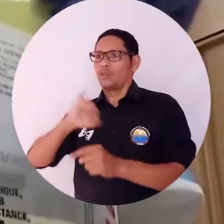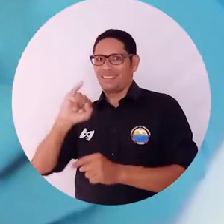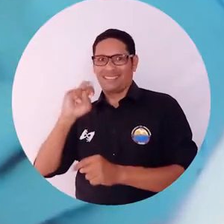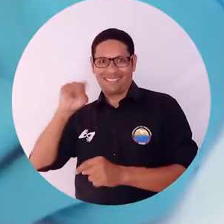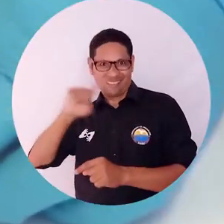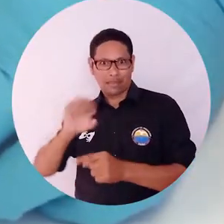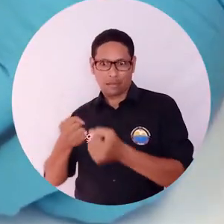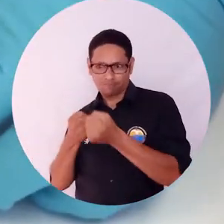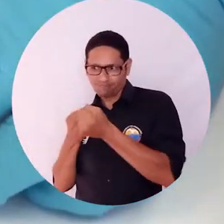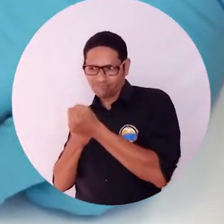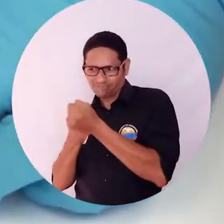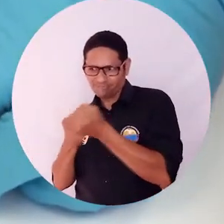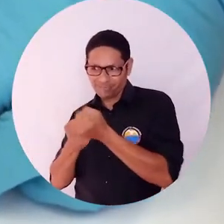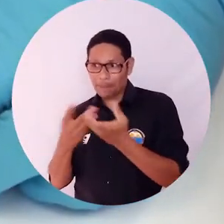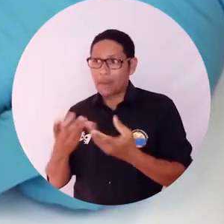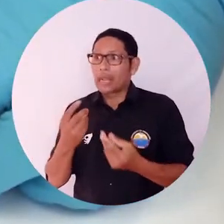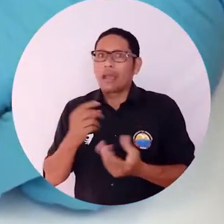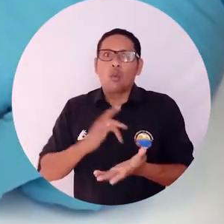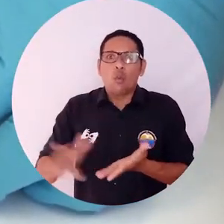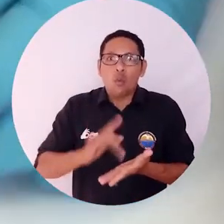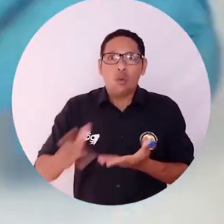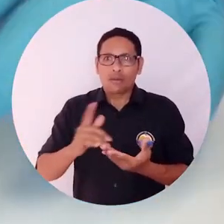la atención de la emergencia sanitaria.